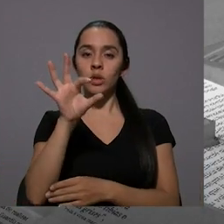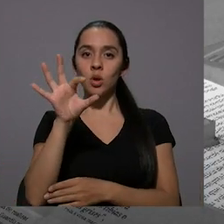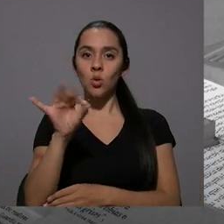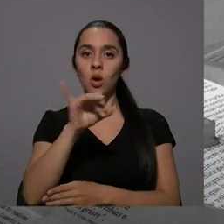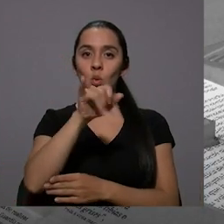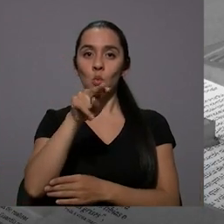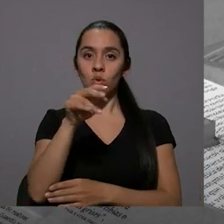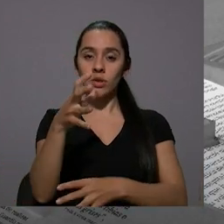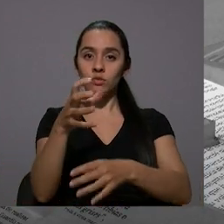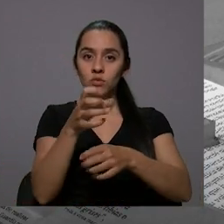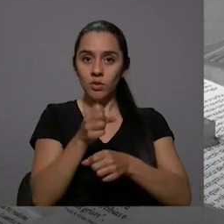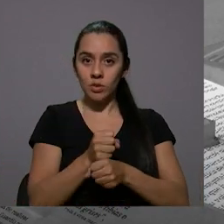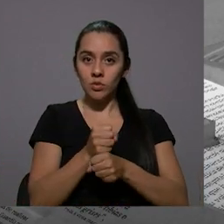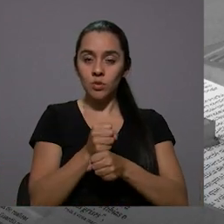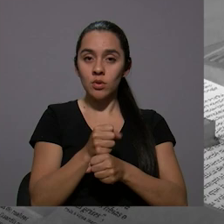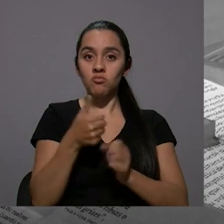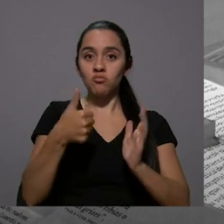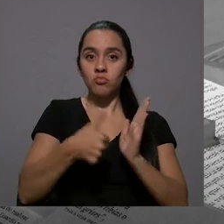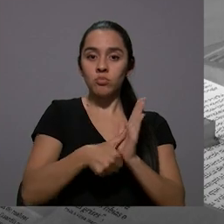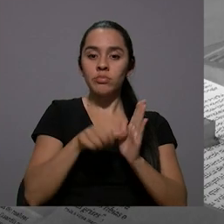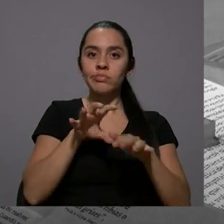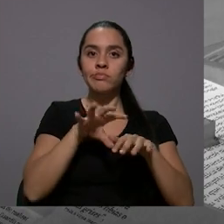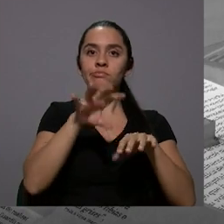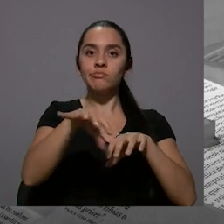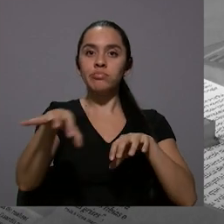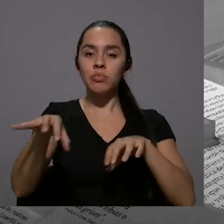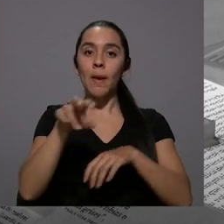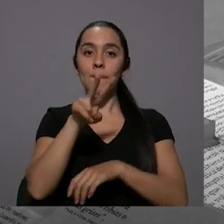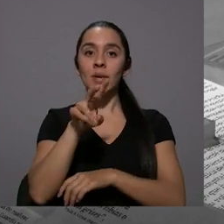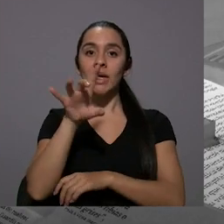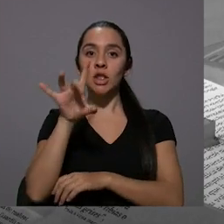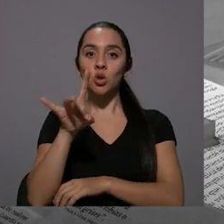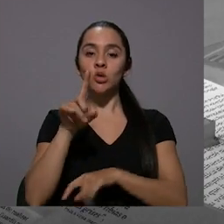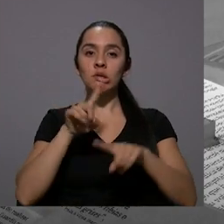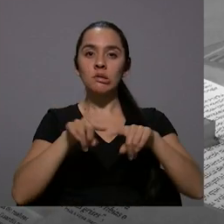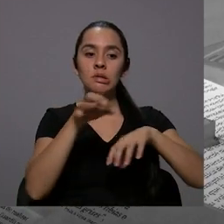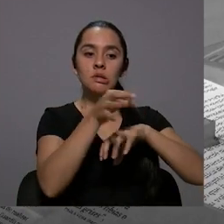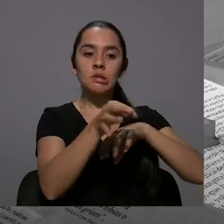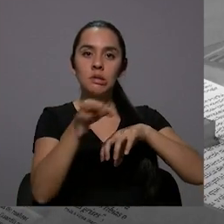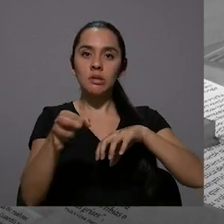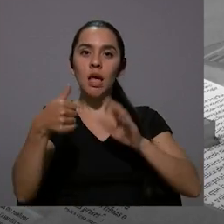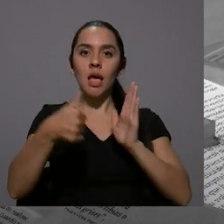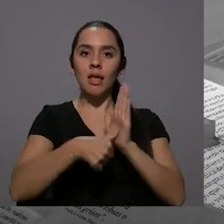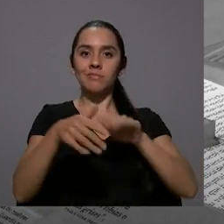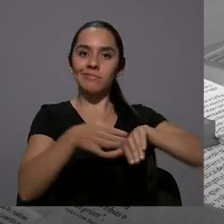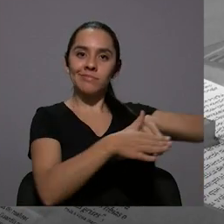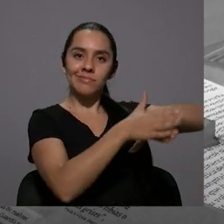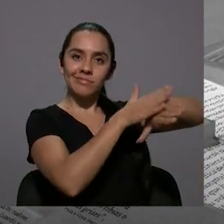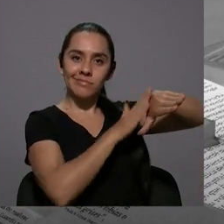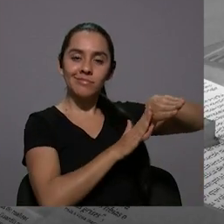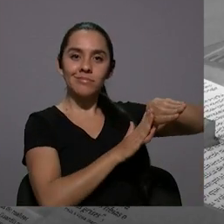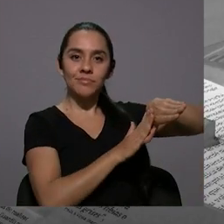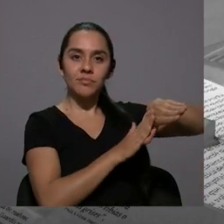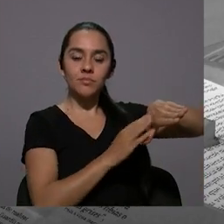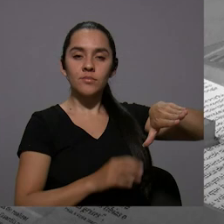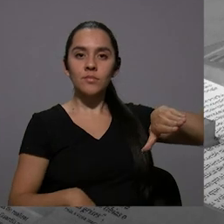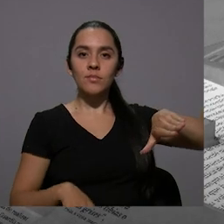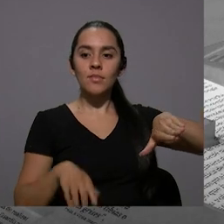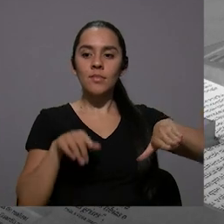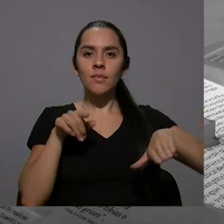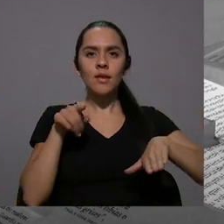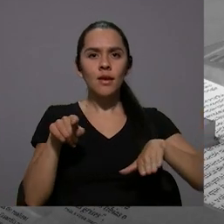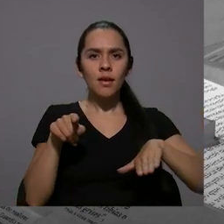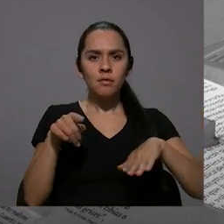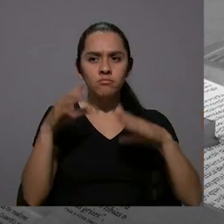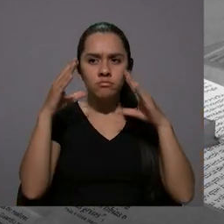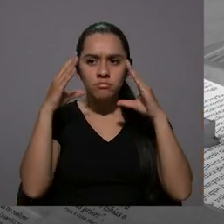499 juntas receptoras distribuidas en 28 distritos electorales de Costa Rica qué